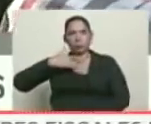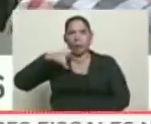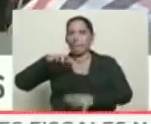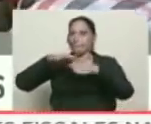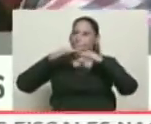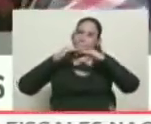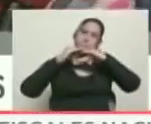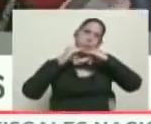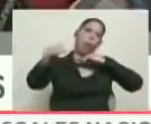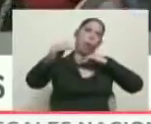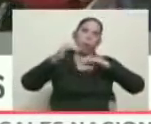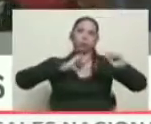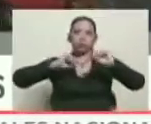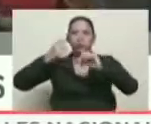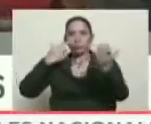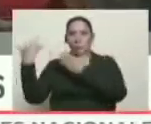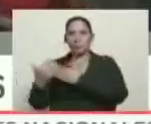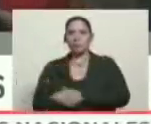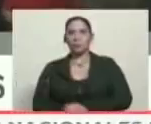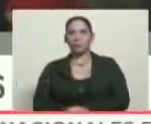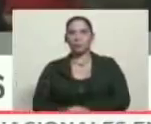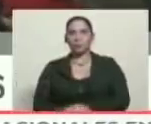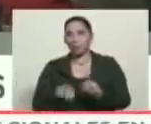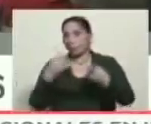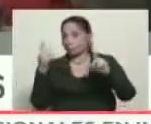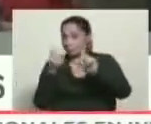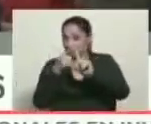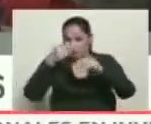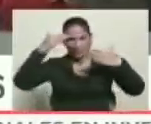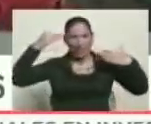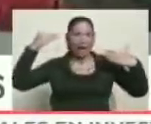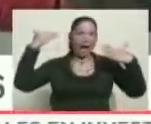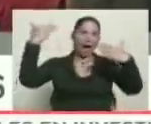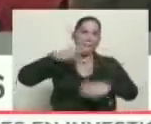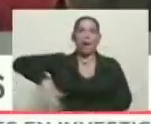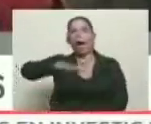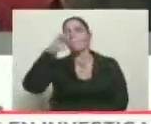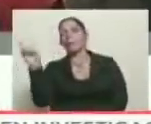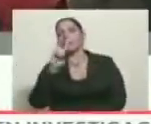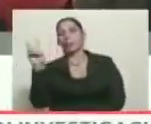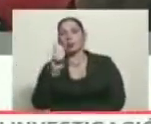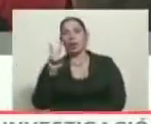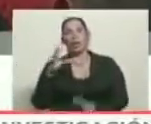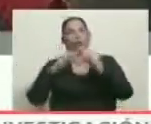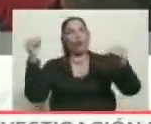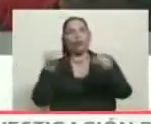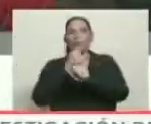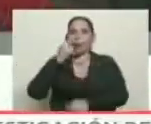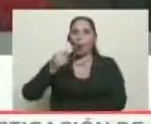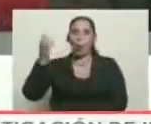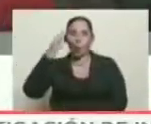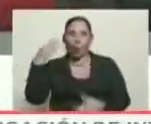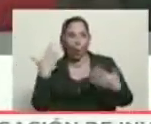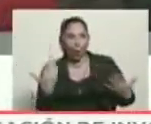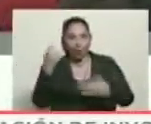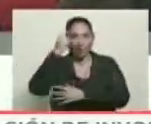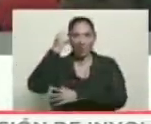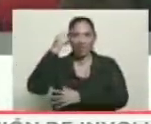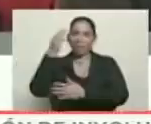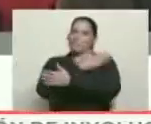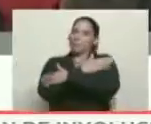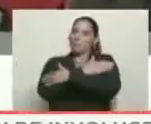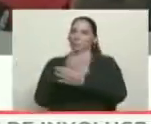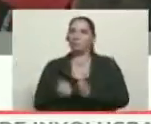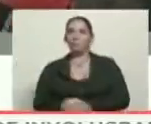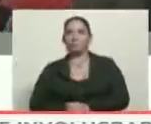kilométrica movilización? No, bueno, en principio saludar a toda Venezuela, a los trabajadores y las trabajadoras en su día, Día